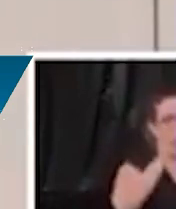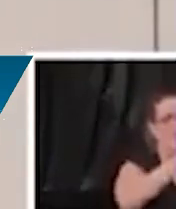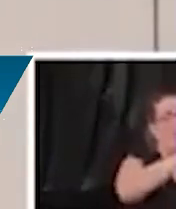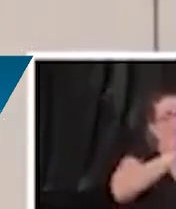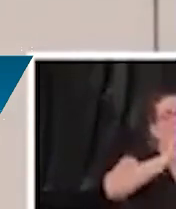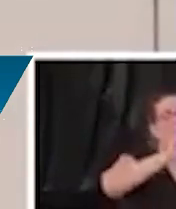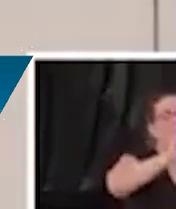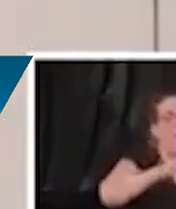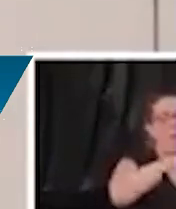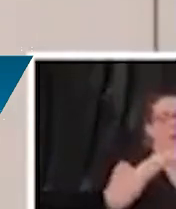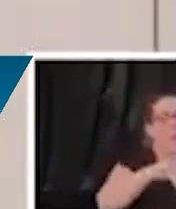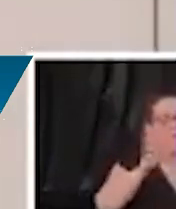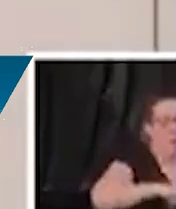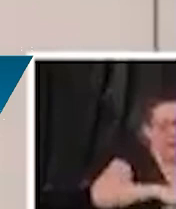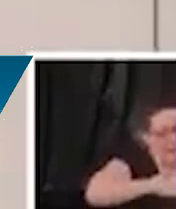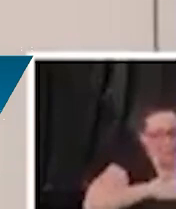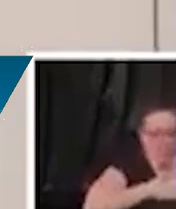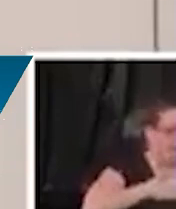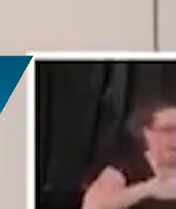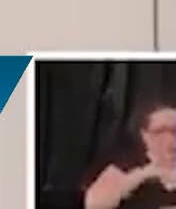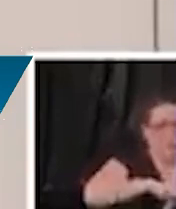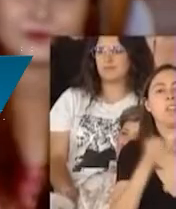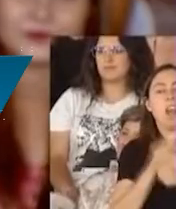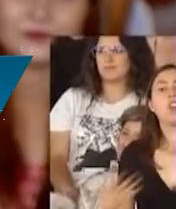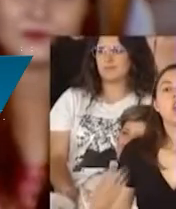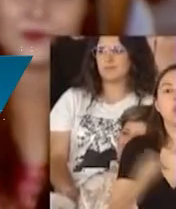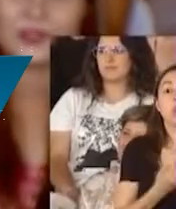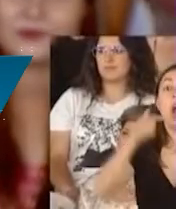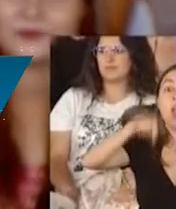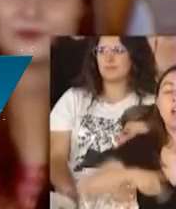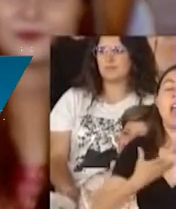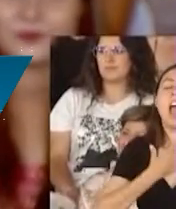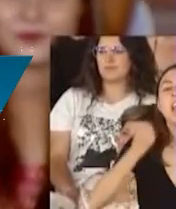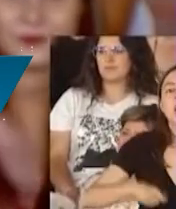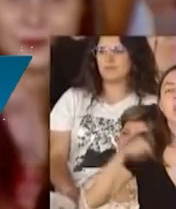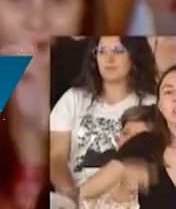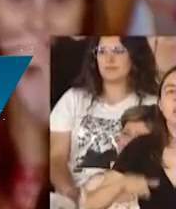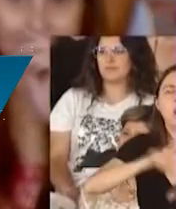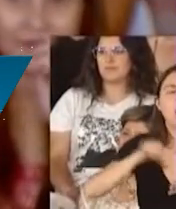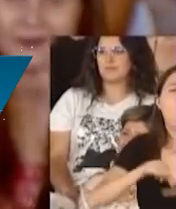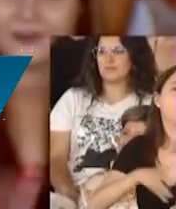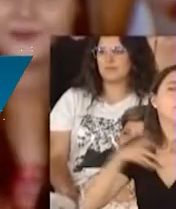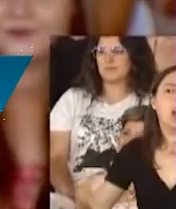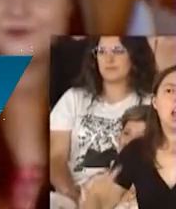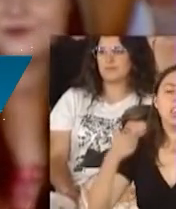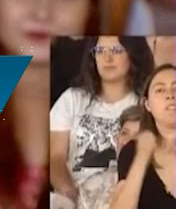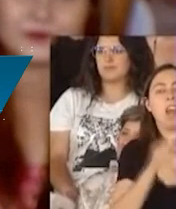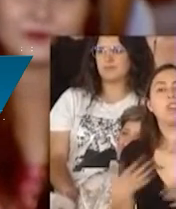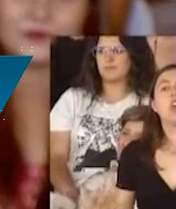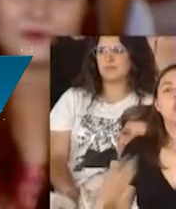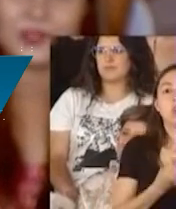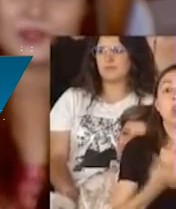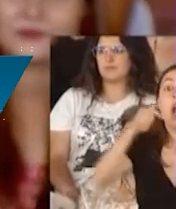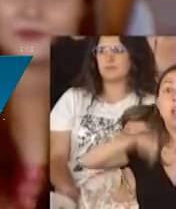voy a hacer, sobre todo porque hay que reflexionar. ¿En qué hay que reflexionar? Directamente las estrategias de comunicación de